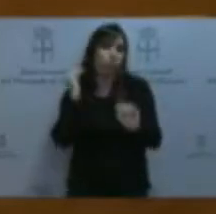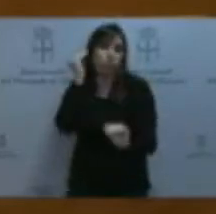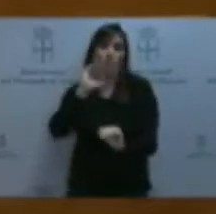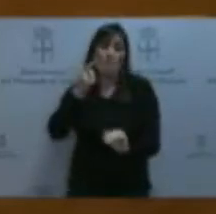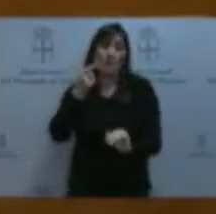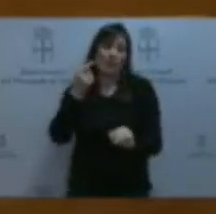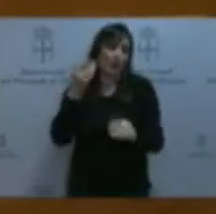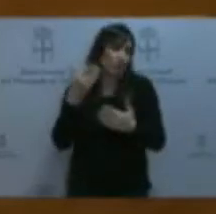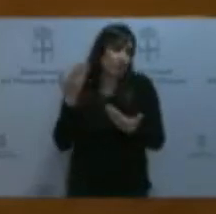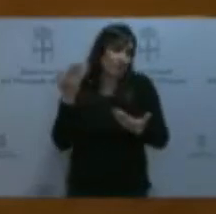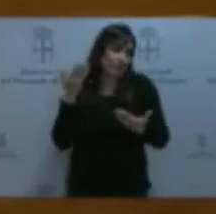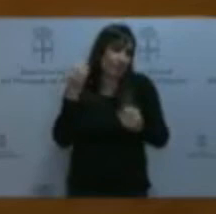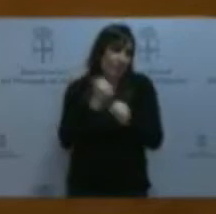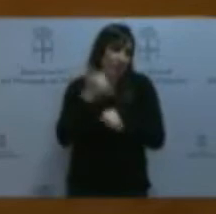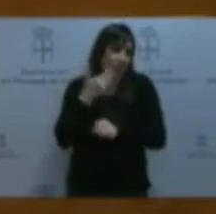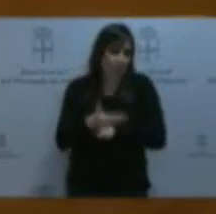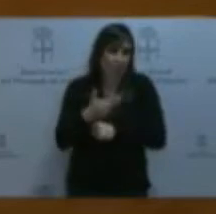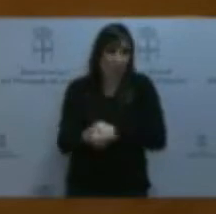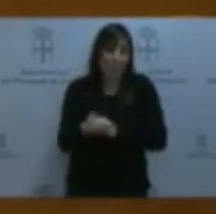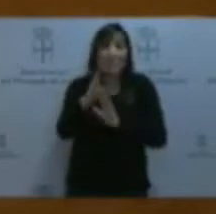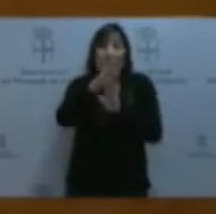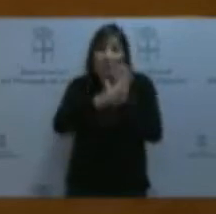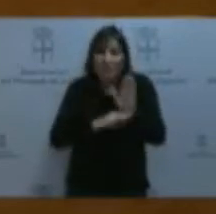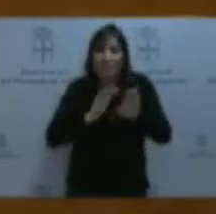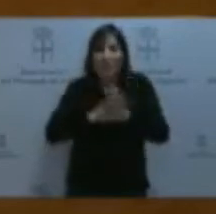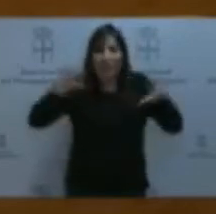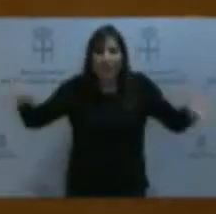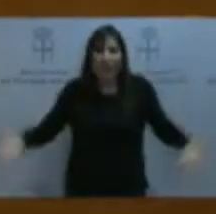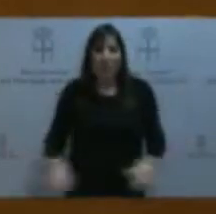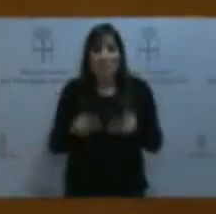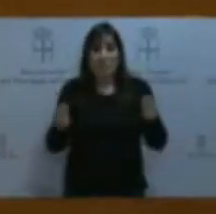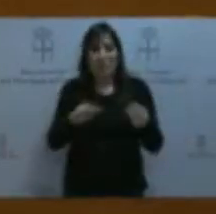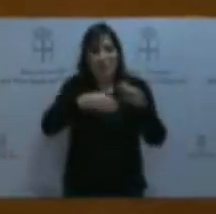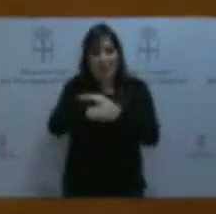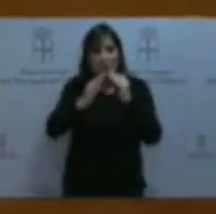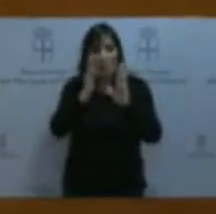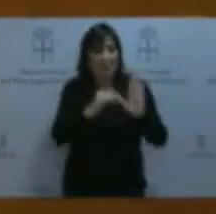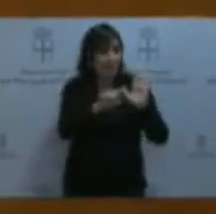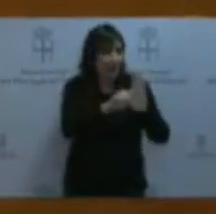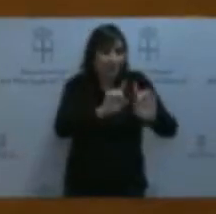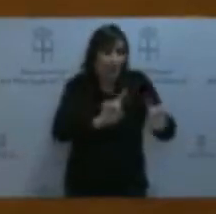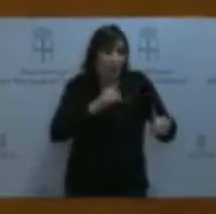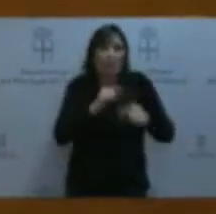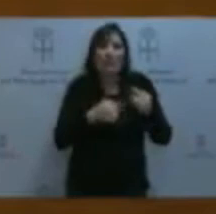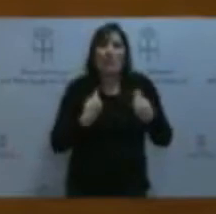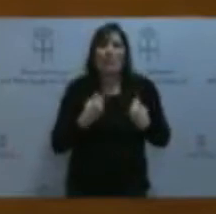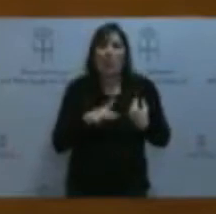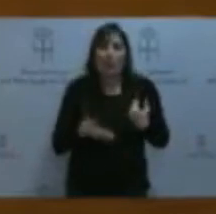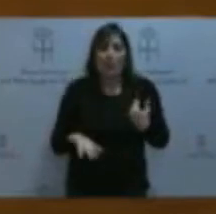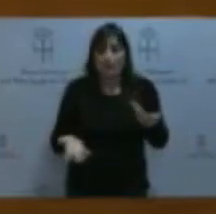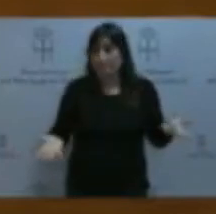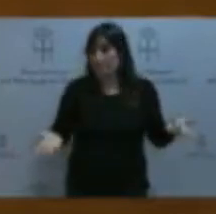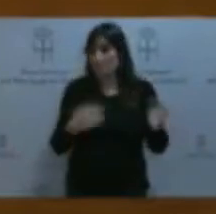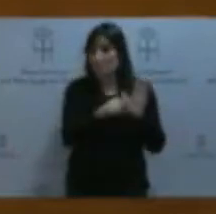sola medida que favorezca el acceso a la vivienda, porque es que las familias viven en alguna parte, que permita la emancipación